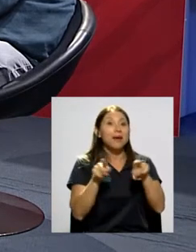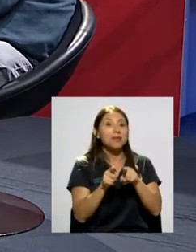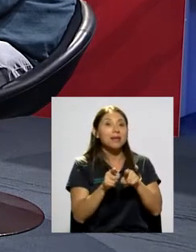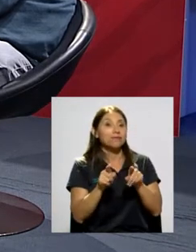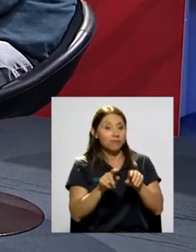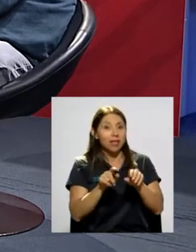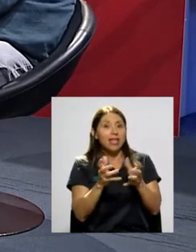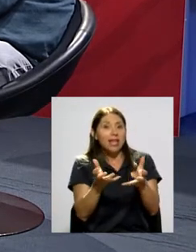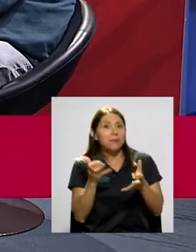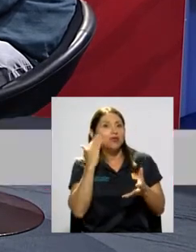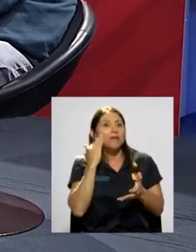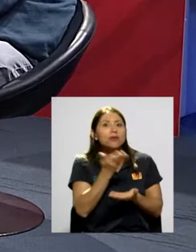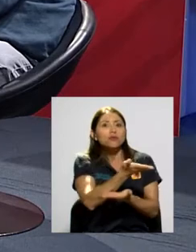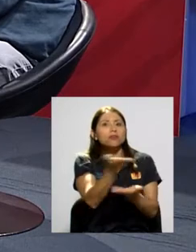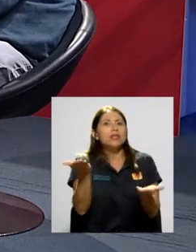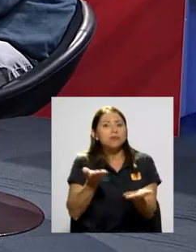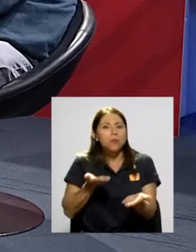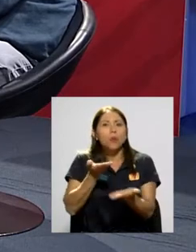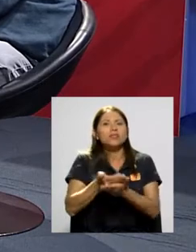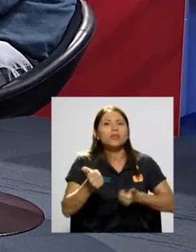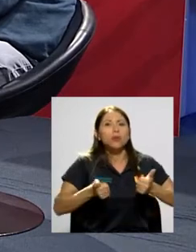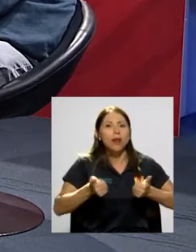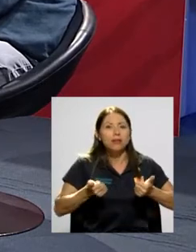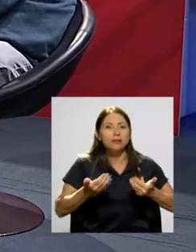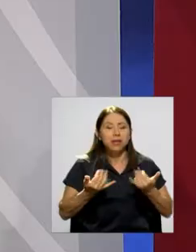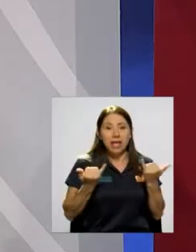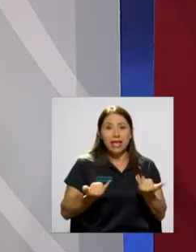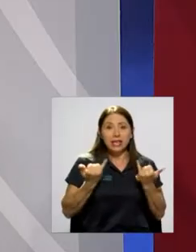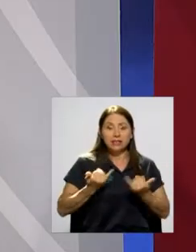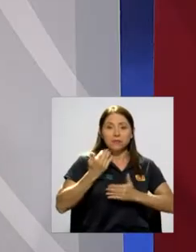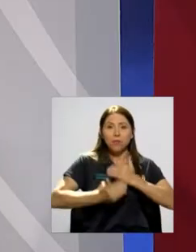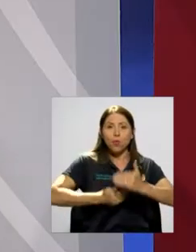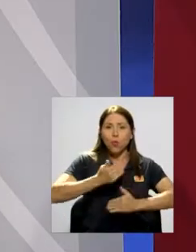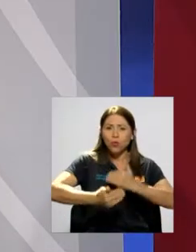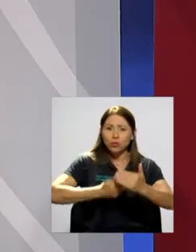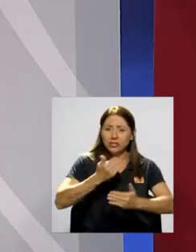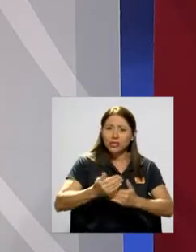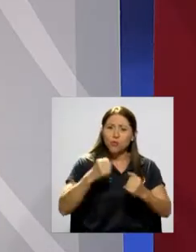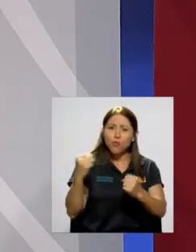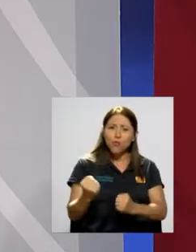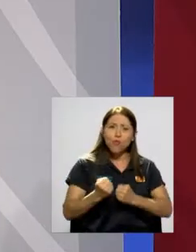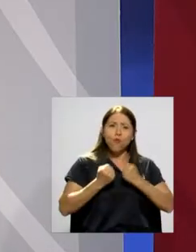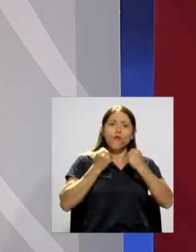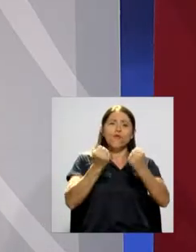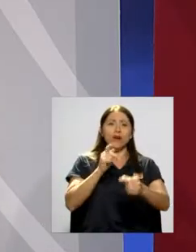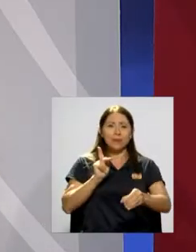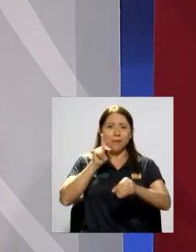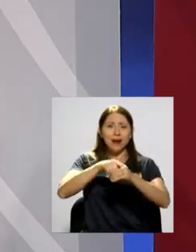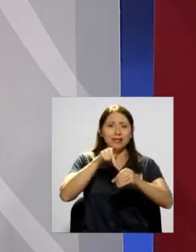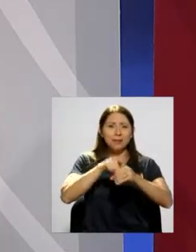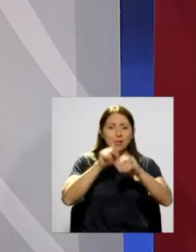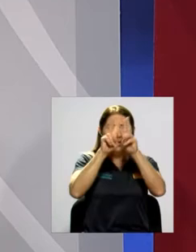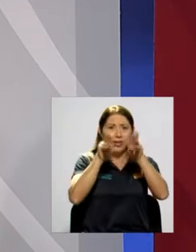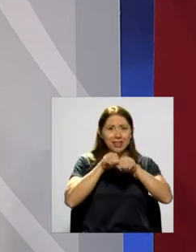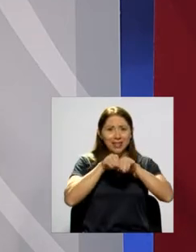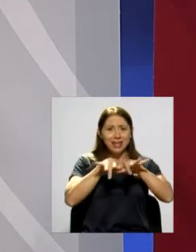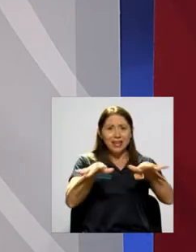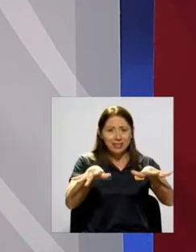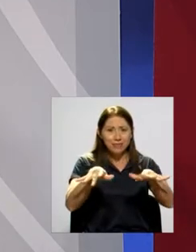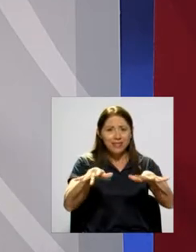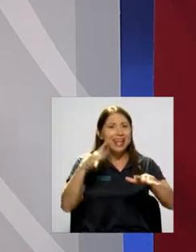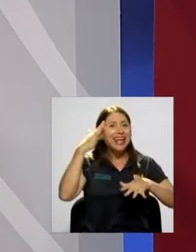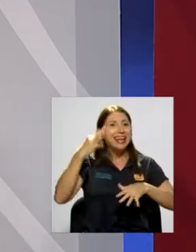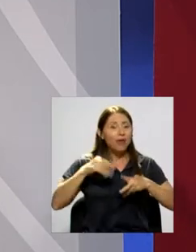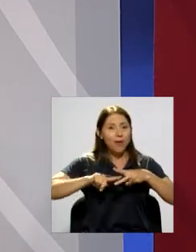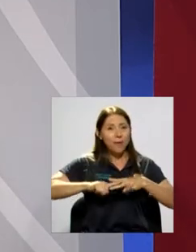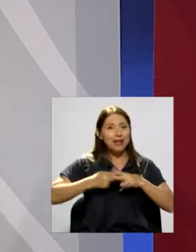qué propuestas tiene, ¿verdad? Porque en este proceso, donde justamente ha sido tan fuerte la participación en redes sociales de la gente, creo que a partir de mañana